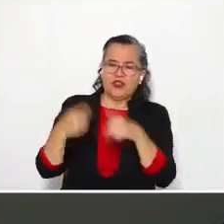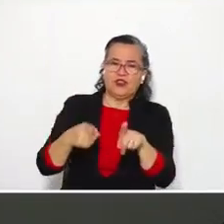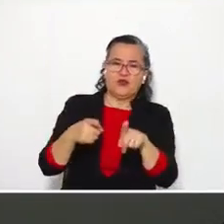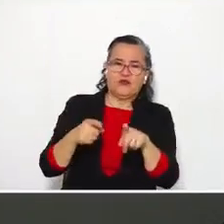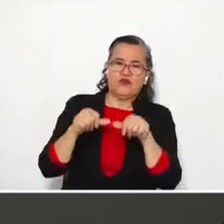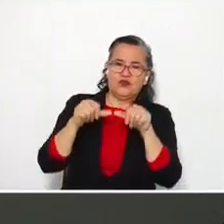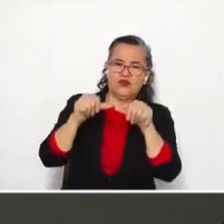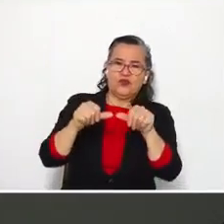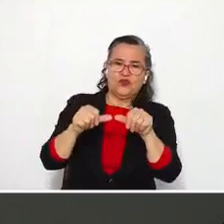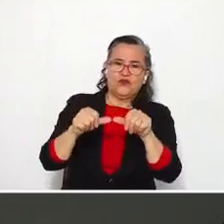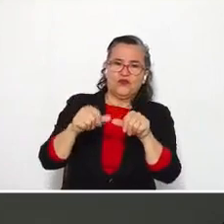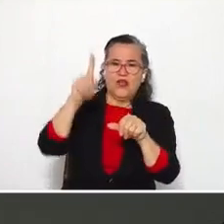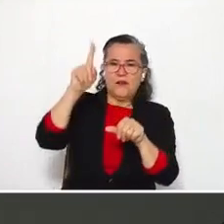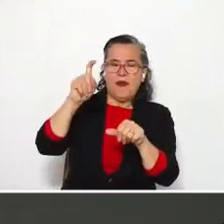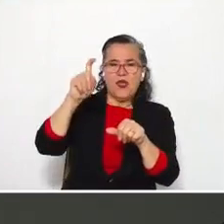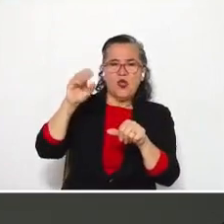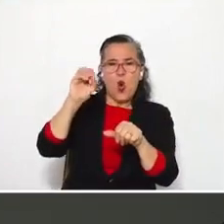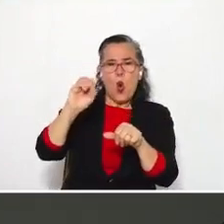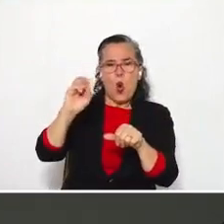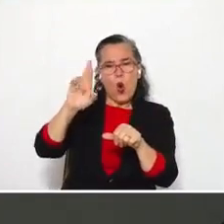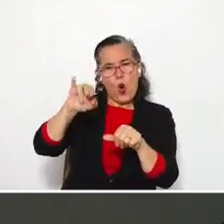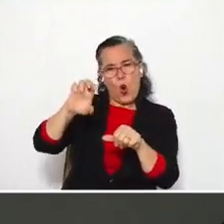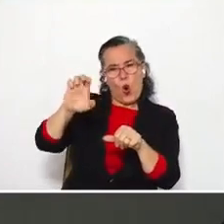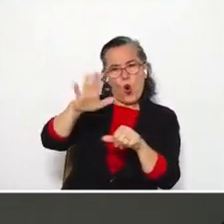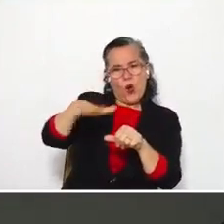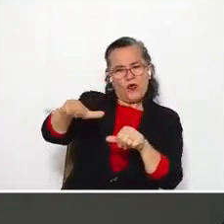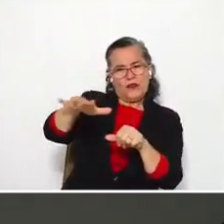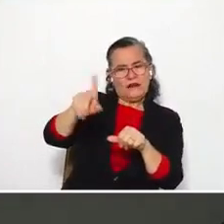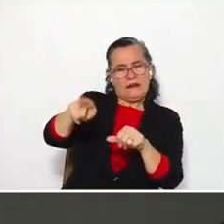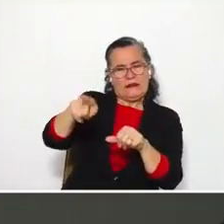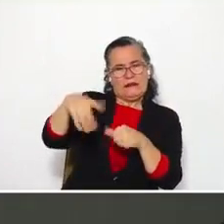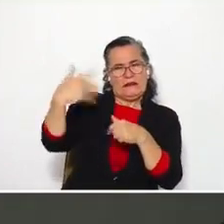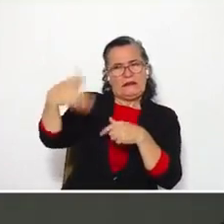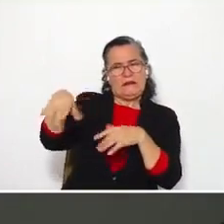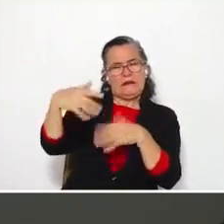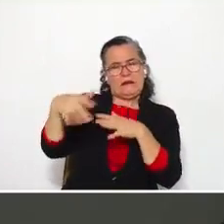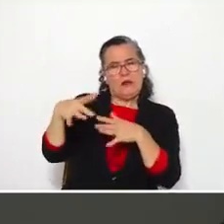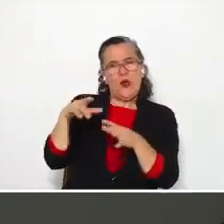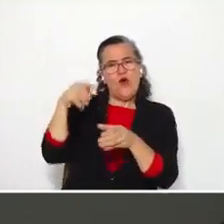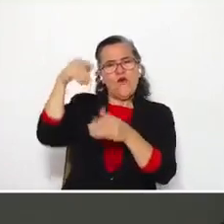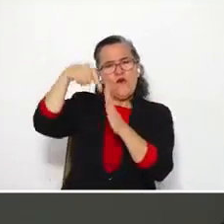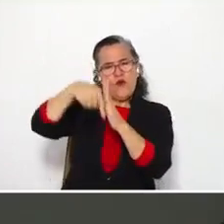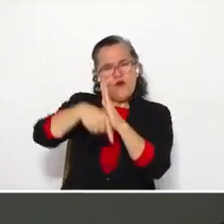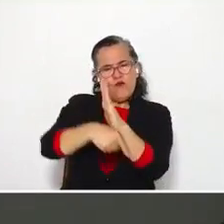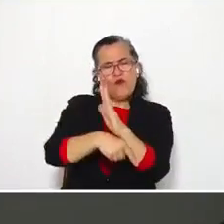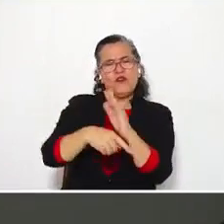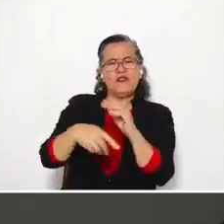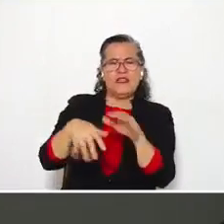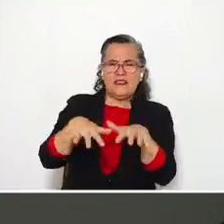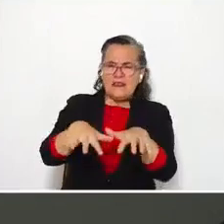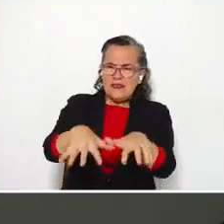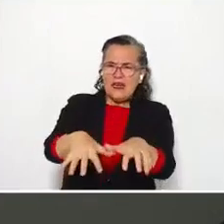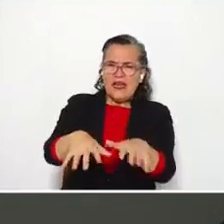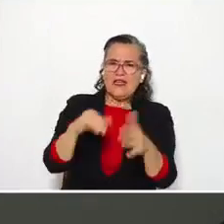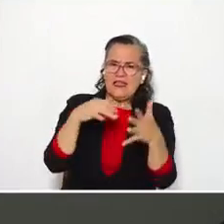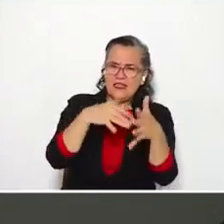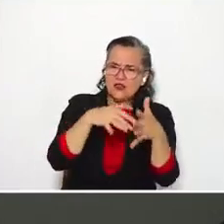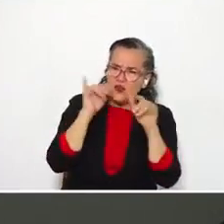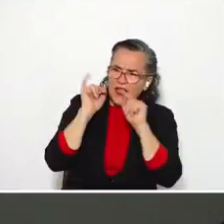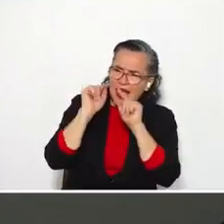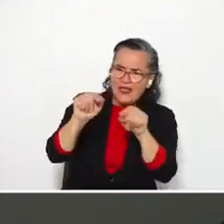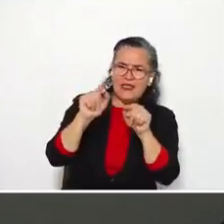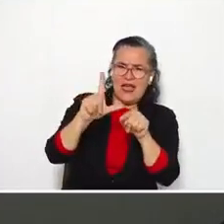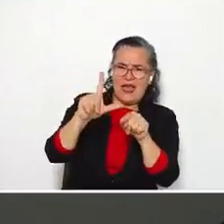está dando en Medio Oriente, que es un lugar que el cual tengo raíces profundas ahí, estudié ahí.